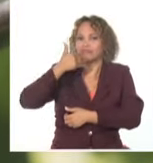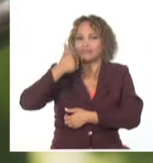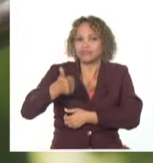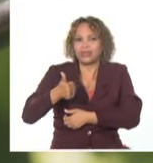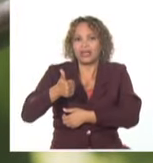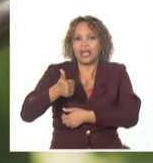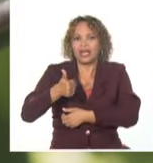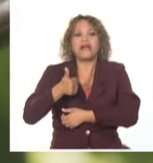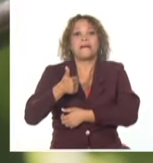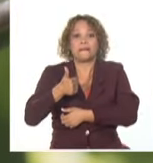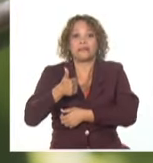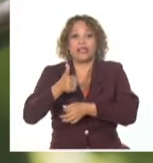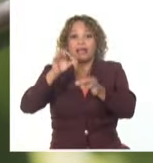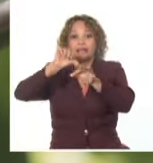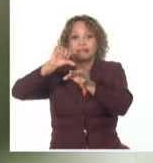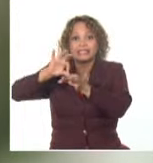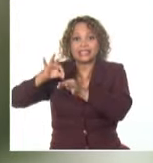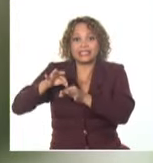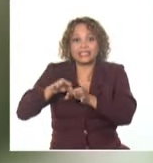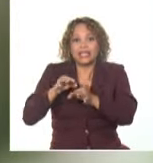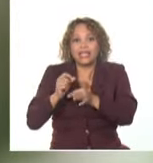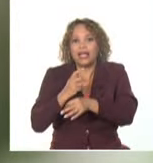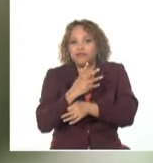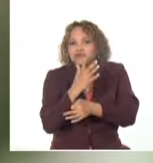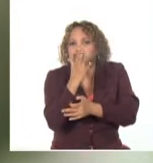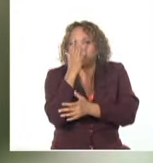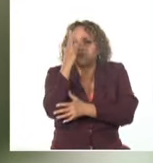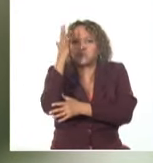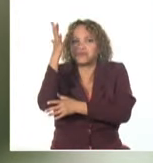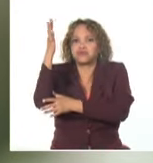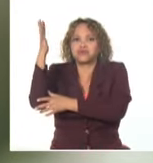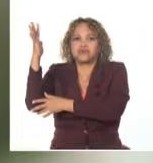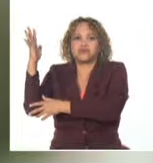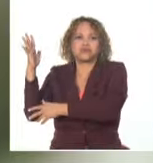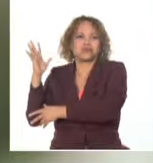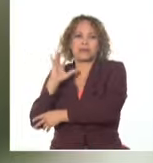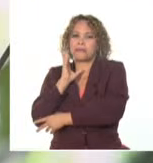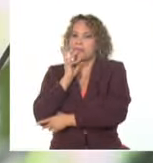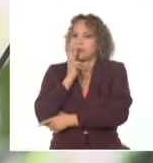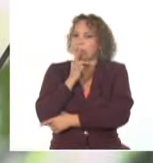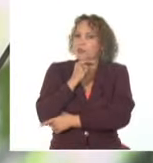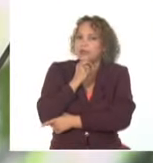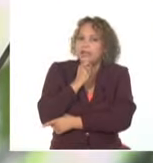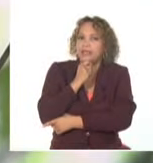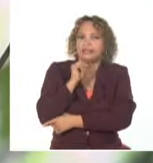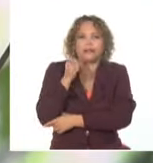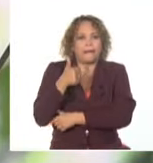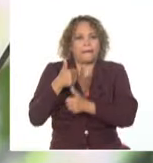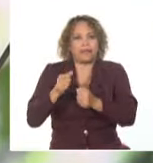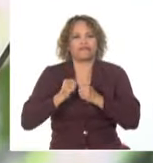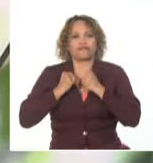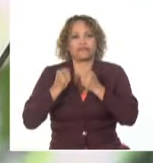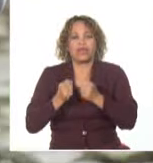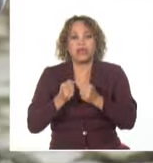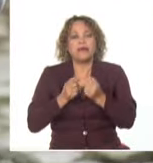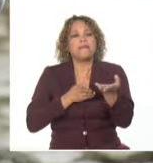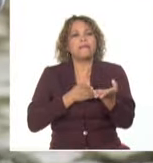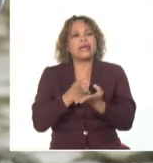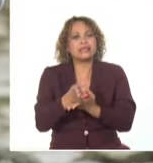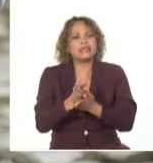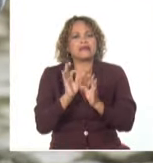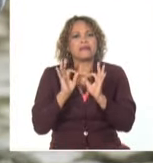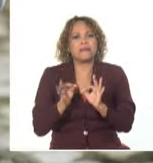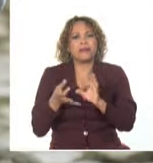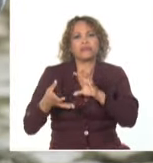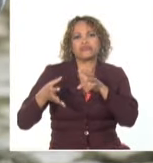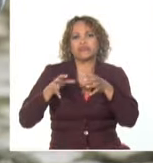completamente orgánico, y las plantaciones suben con todas las características que tienen que seguir avanzando. Para mantener esos resultados